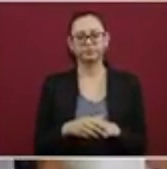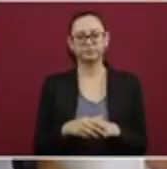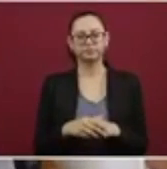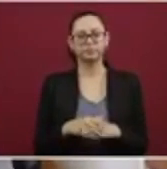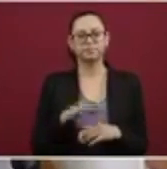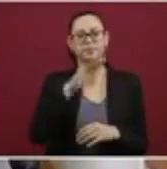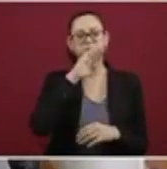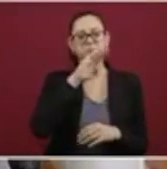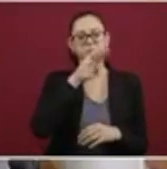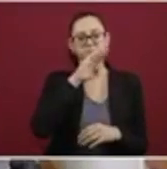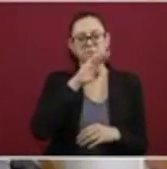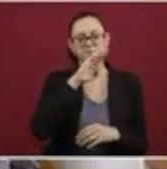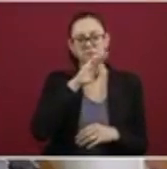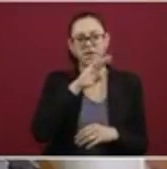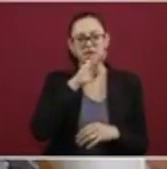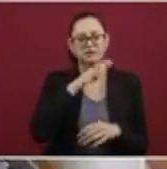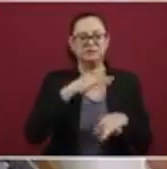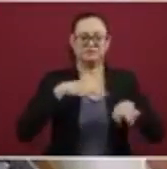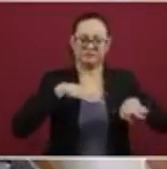son obreras,